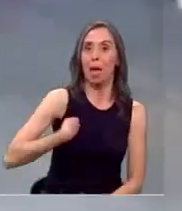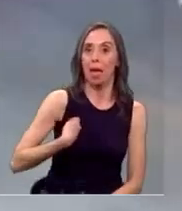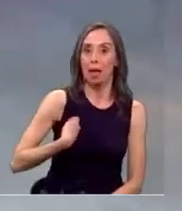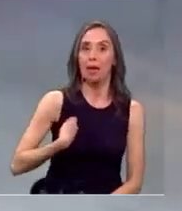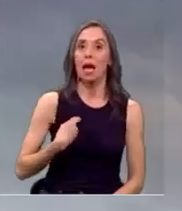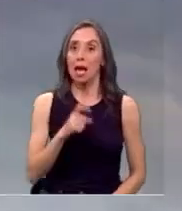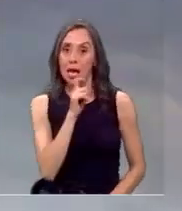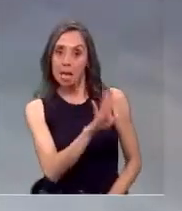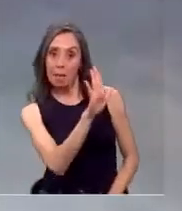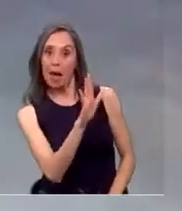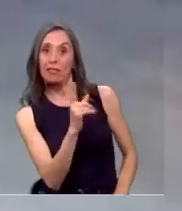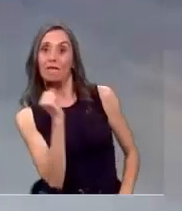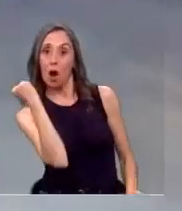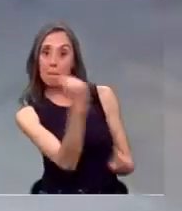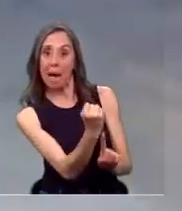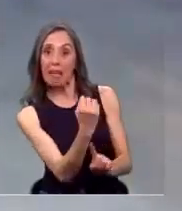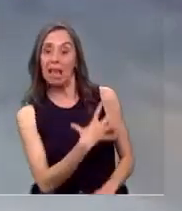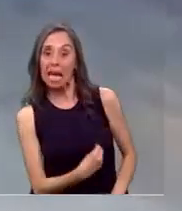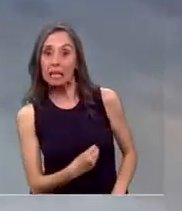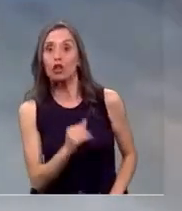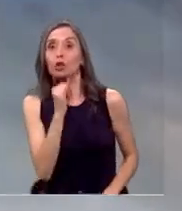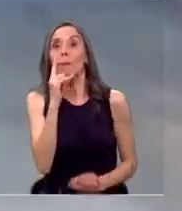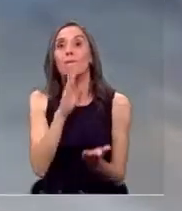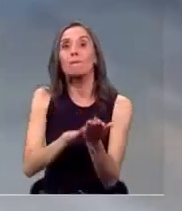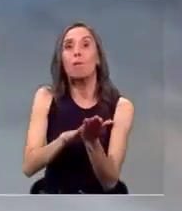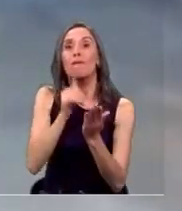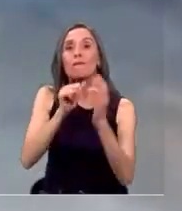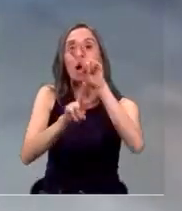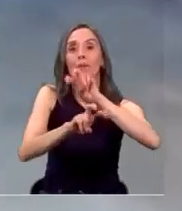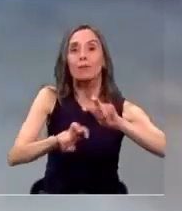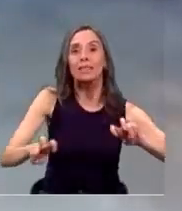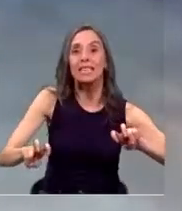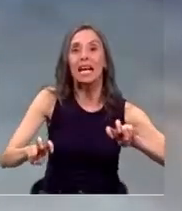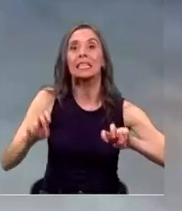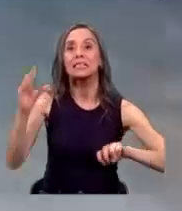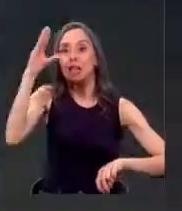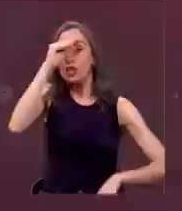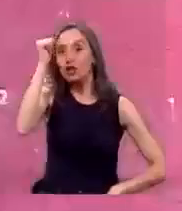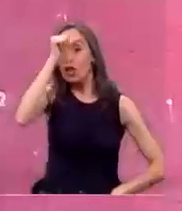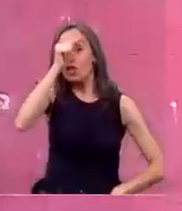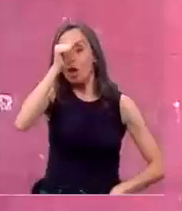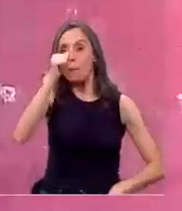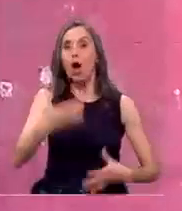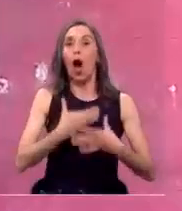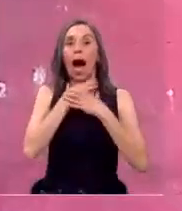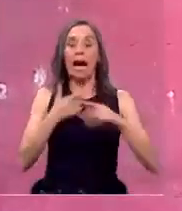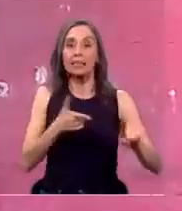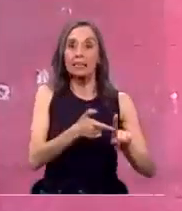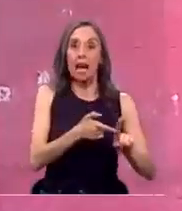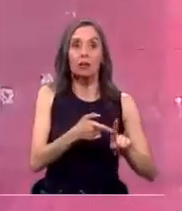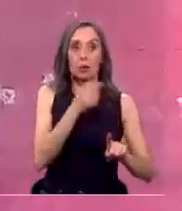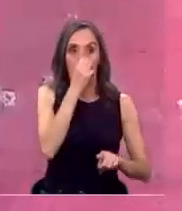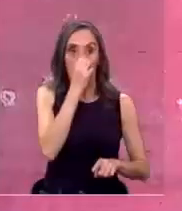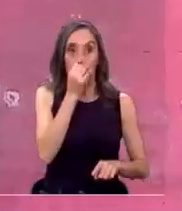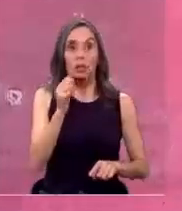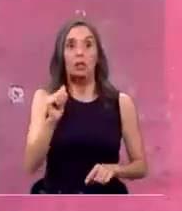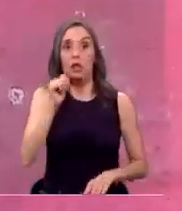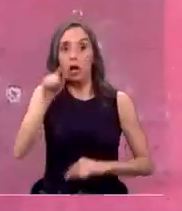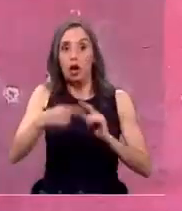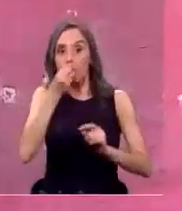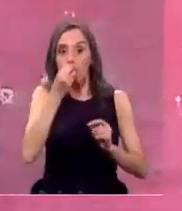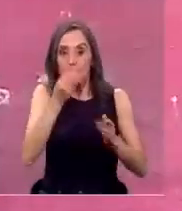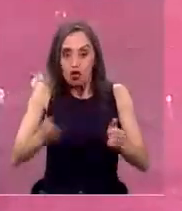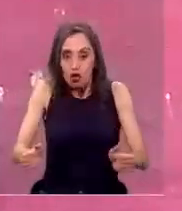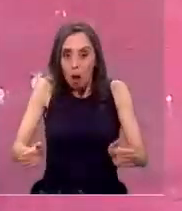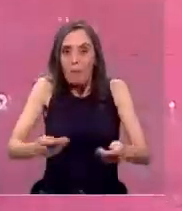relación a su hijo, aún no está comprobado que tenga en relación con lo sucedido la noche del domingo. Al día sábado lo agarró, lo botó toda mi comida. ¿Cuánto